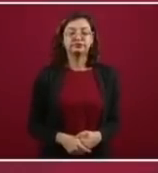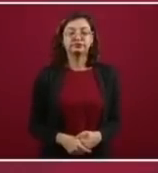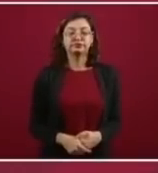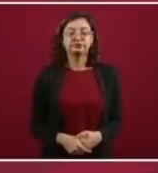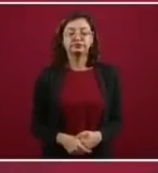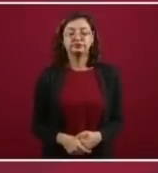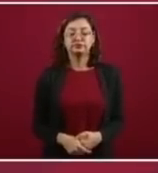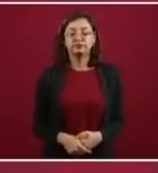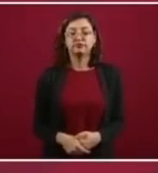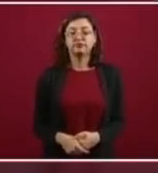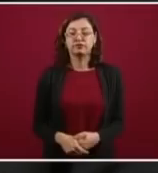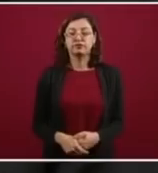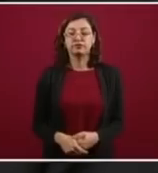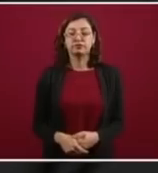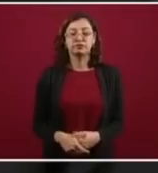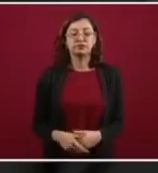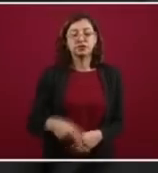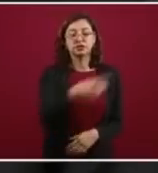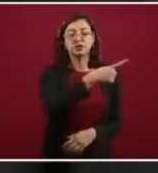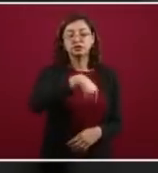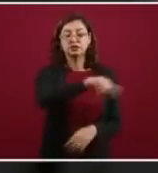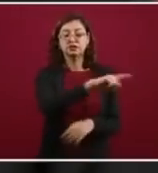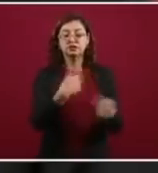que se van aislando